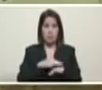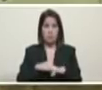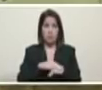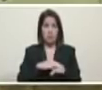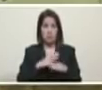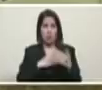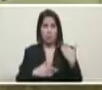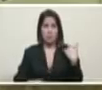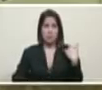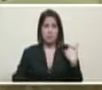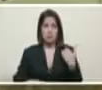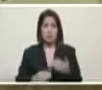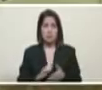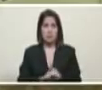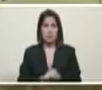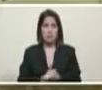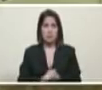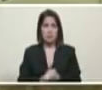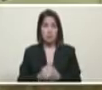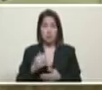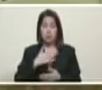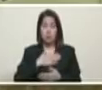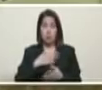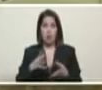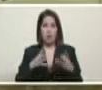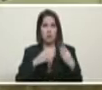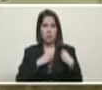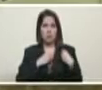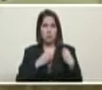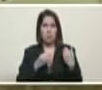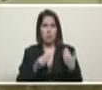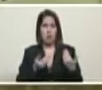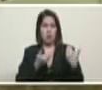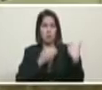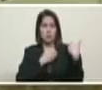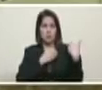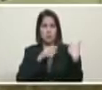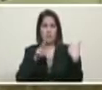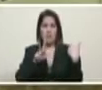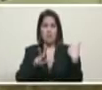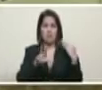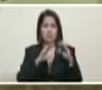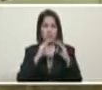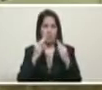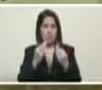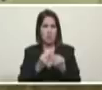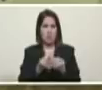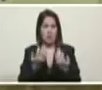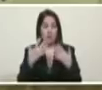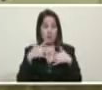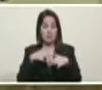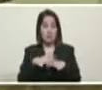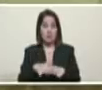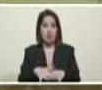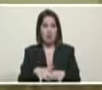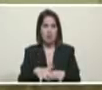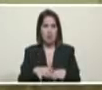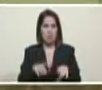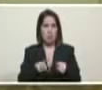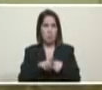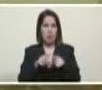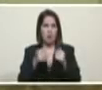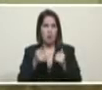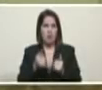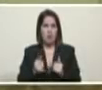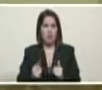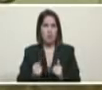Presidencia. Yo asumo la responsabilidad de estas 3 familias integralmente, como si fuera hijo